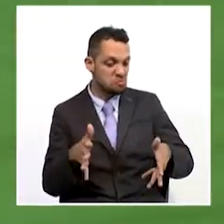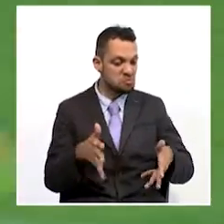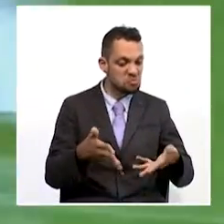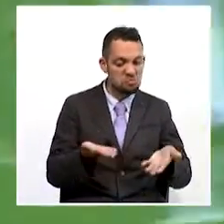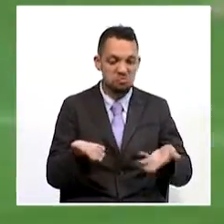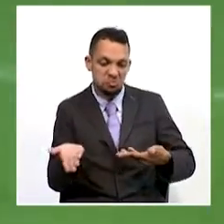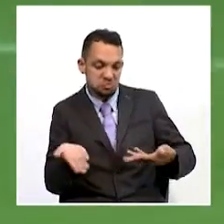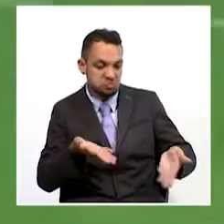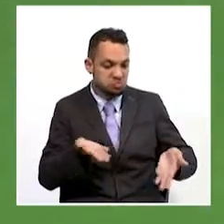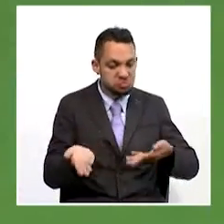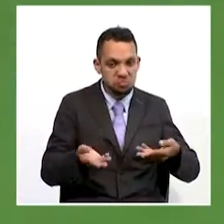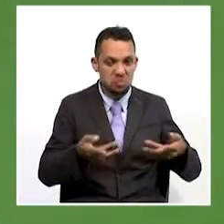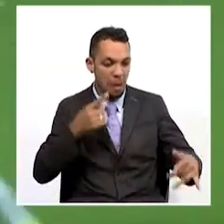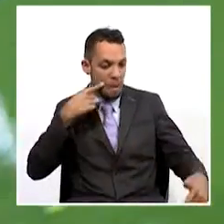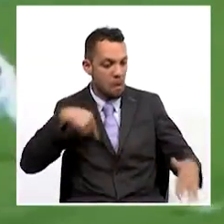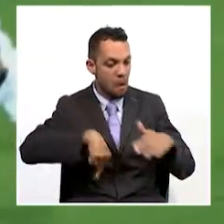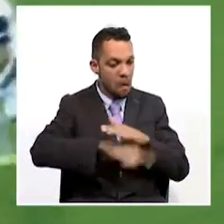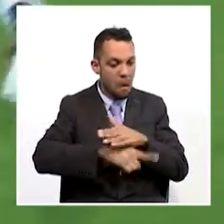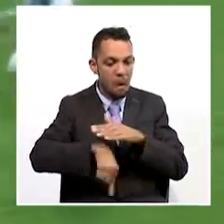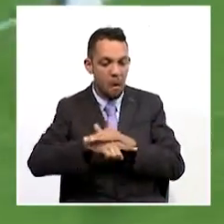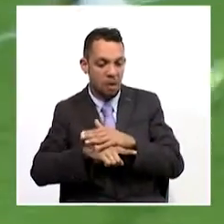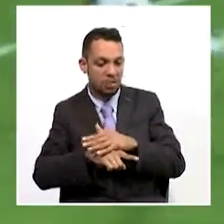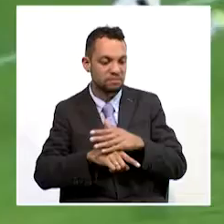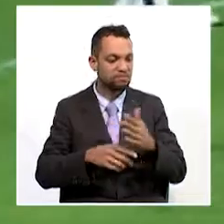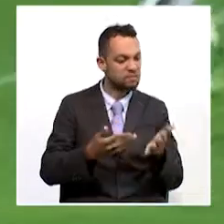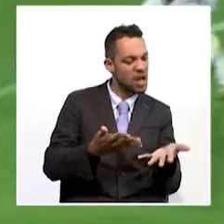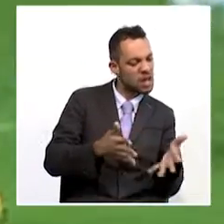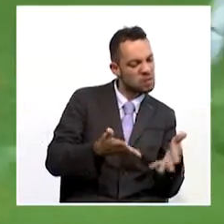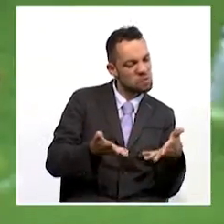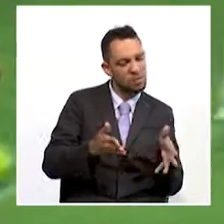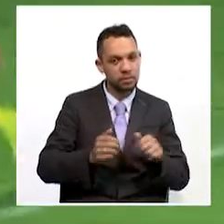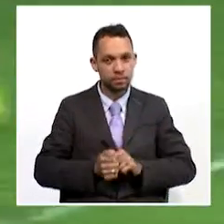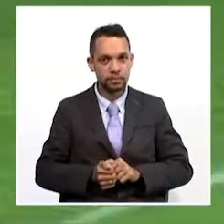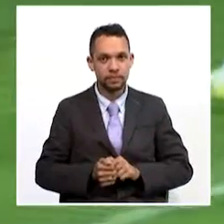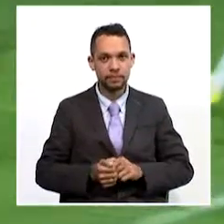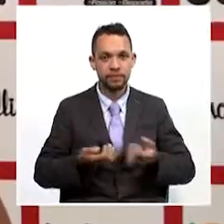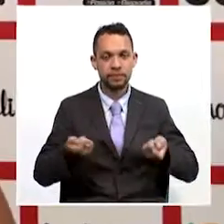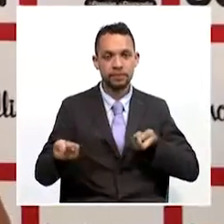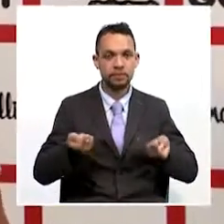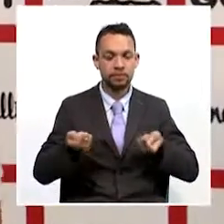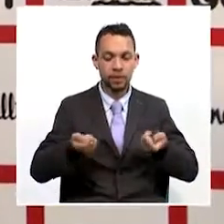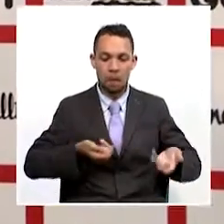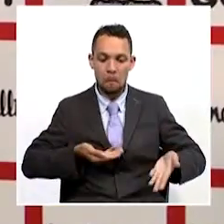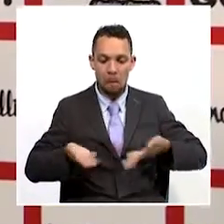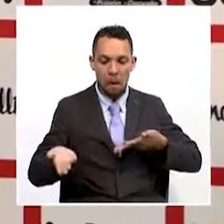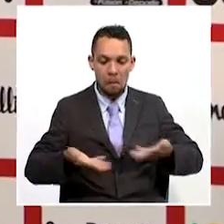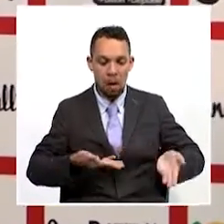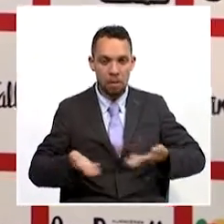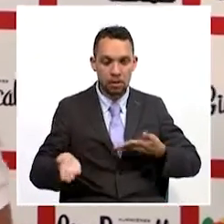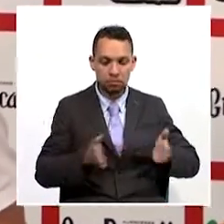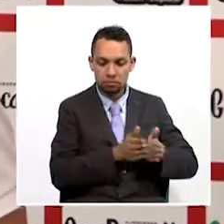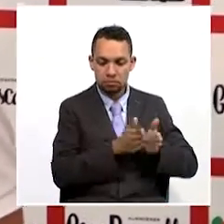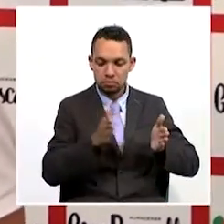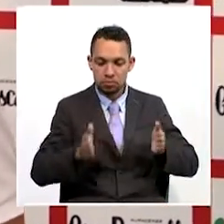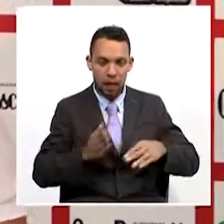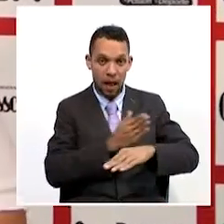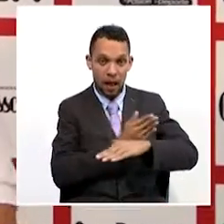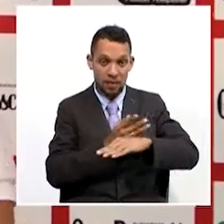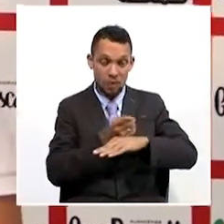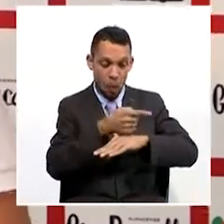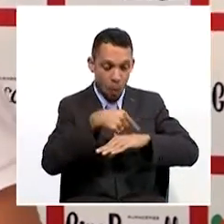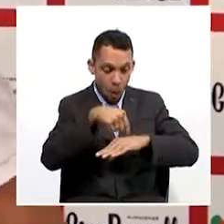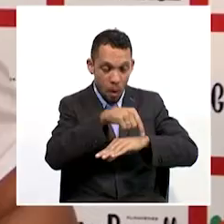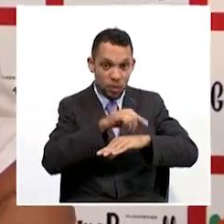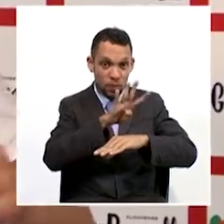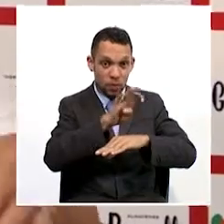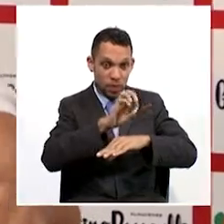y la poca efectividad al momento de concretar las oportunidades. Nos faltó resolverlo en el primer tiempo, que fue donde mejor jugamos,